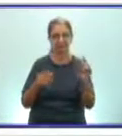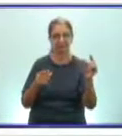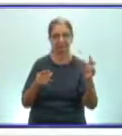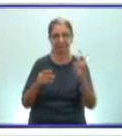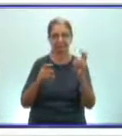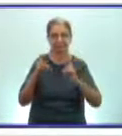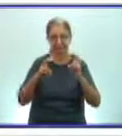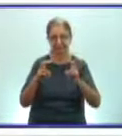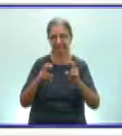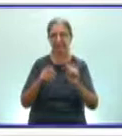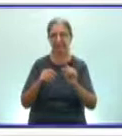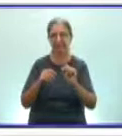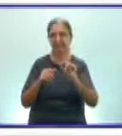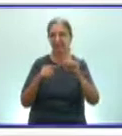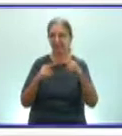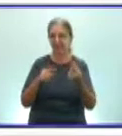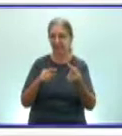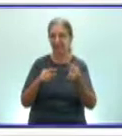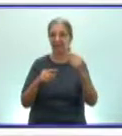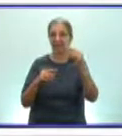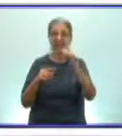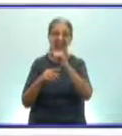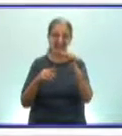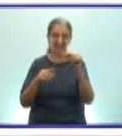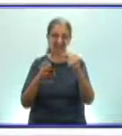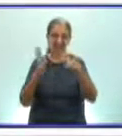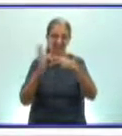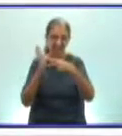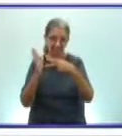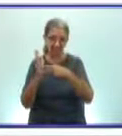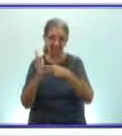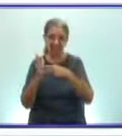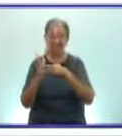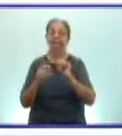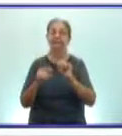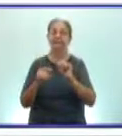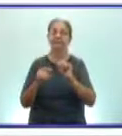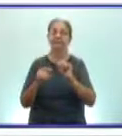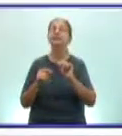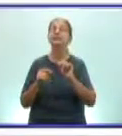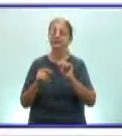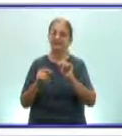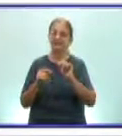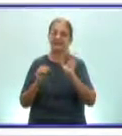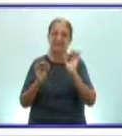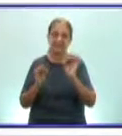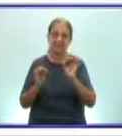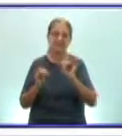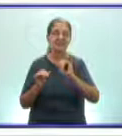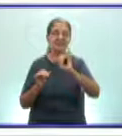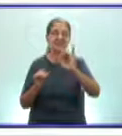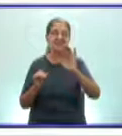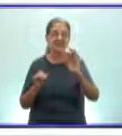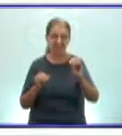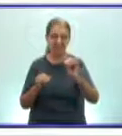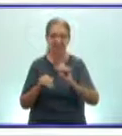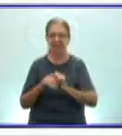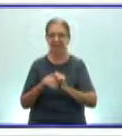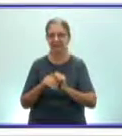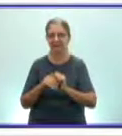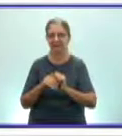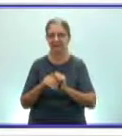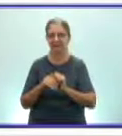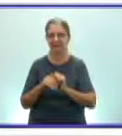3 estudiantes y cada uno debía de entrevistar a 20 jóvenes, por eso el tamaño de la muestra es 60. En este caso